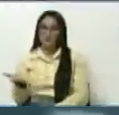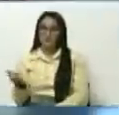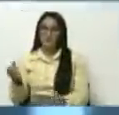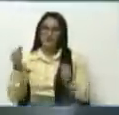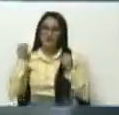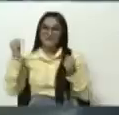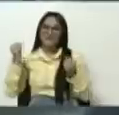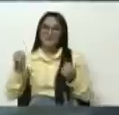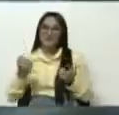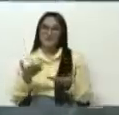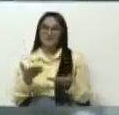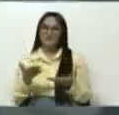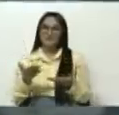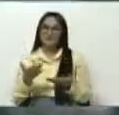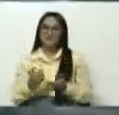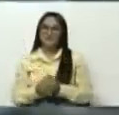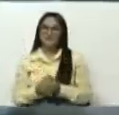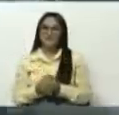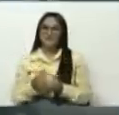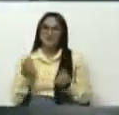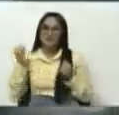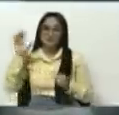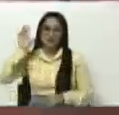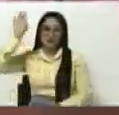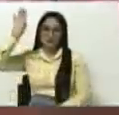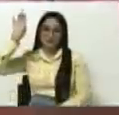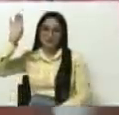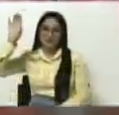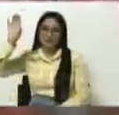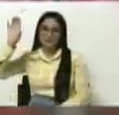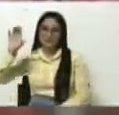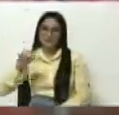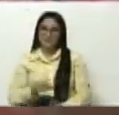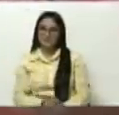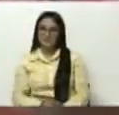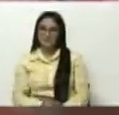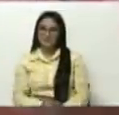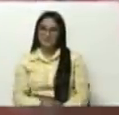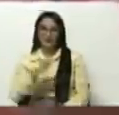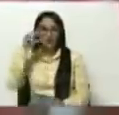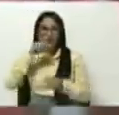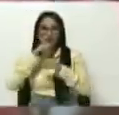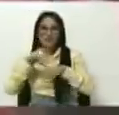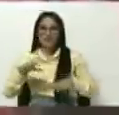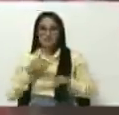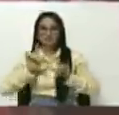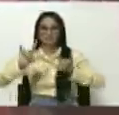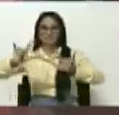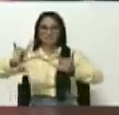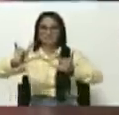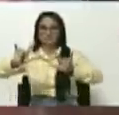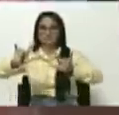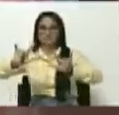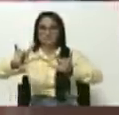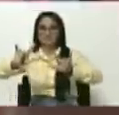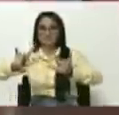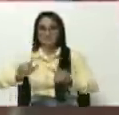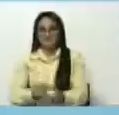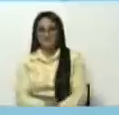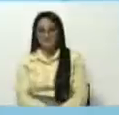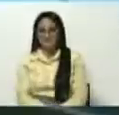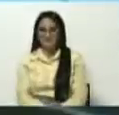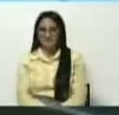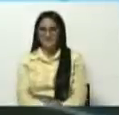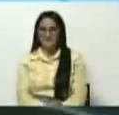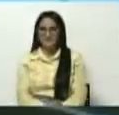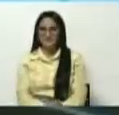la vida! ¡Viva la patria! Que Dios lo bendiga, muchachos. Todo mi amor para ustedes.